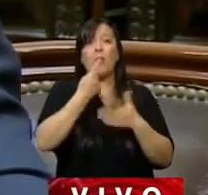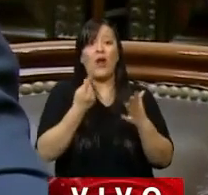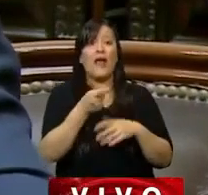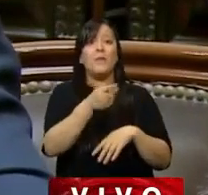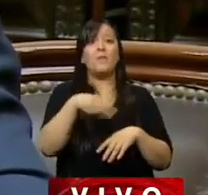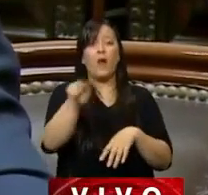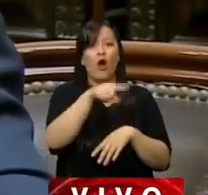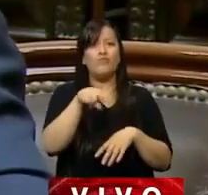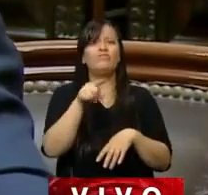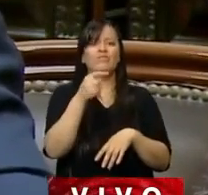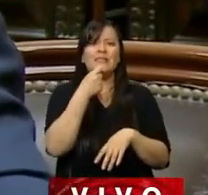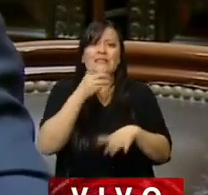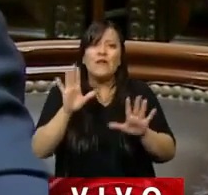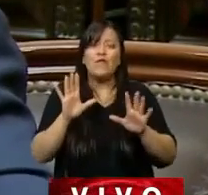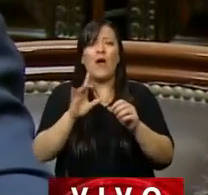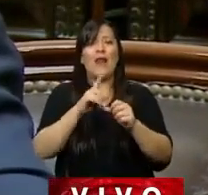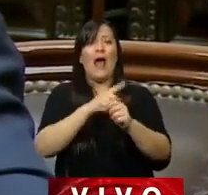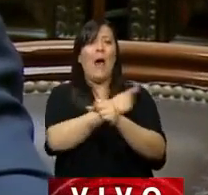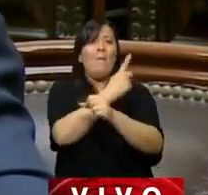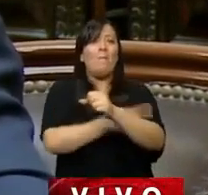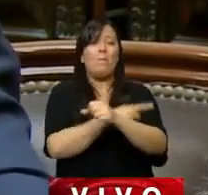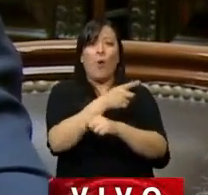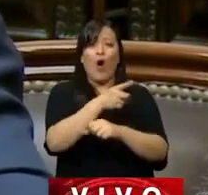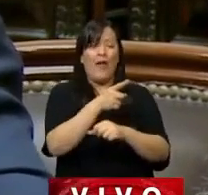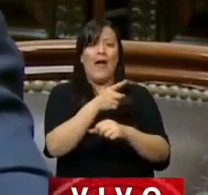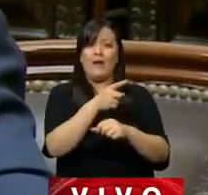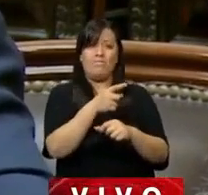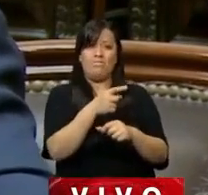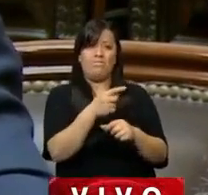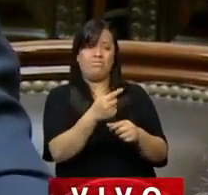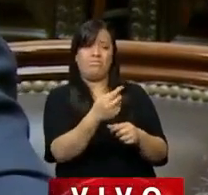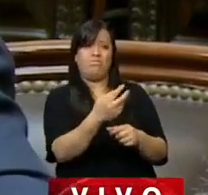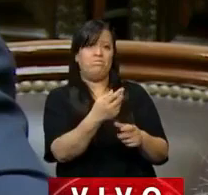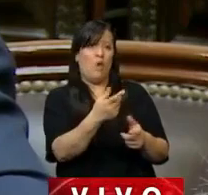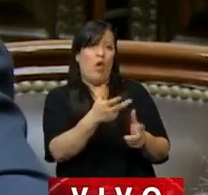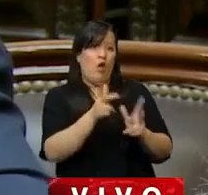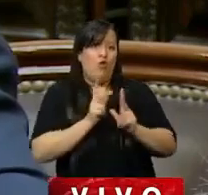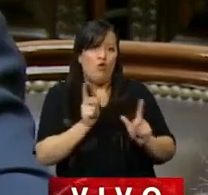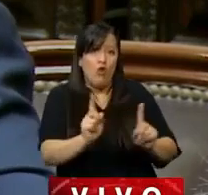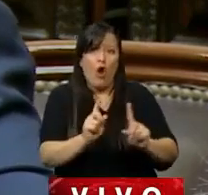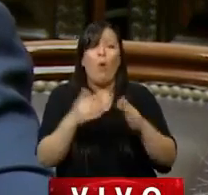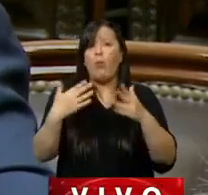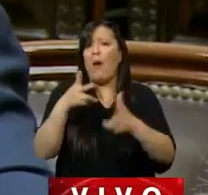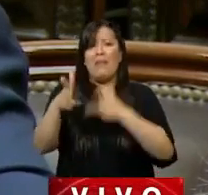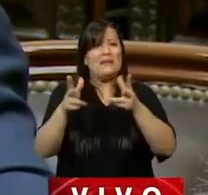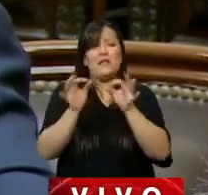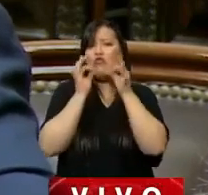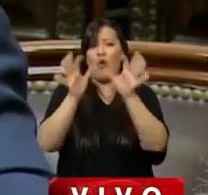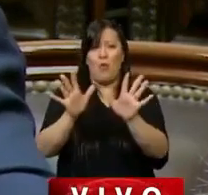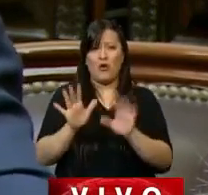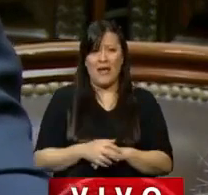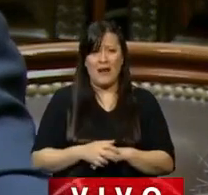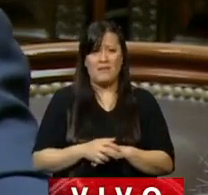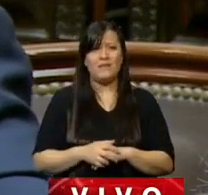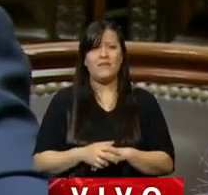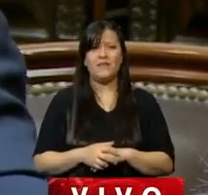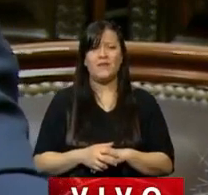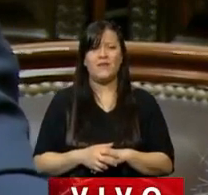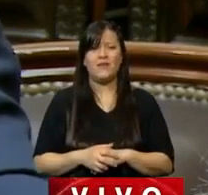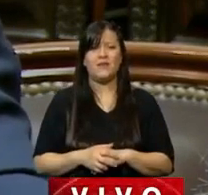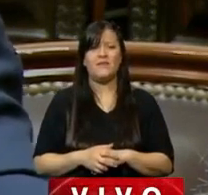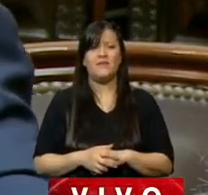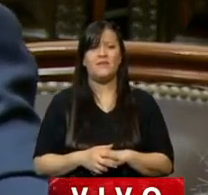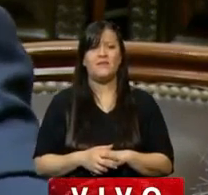duda, si tuviesen el poder no nos permitirían hablar, pueden decir lo que quieran. Y creo yo